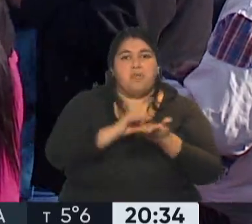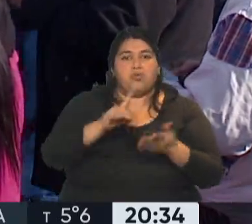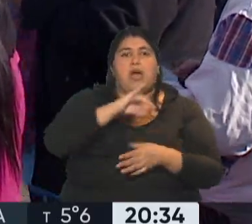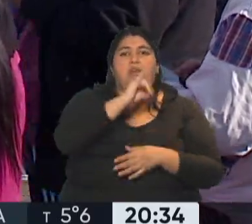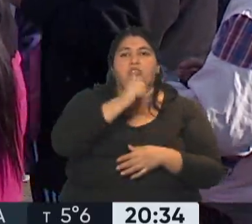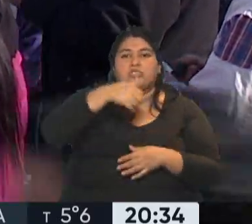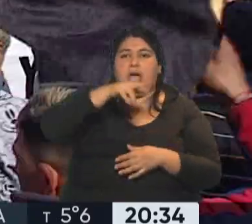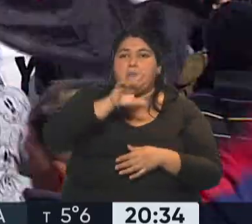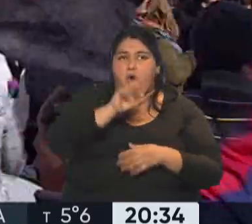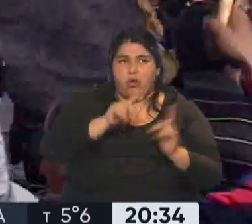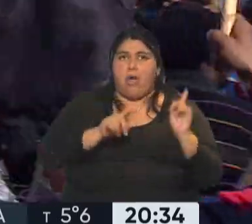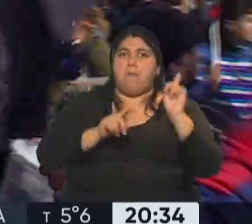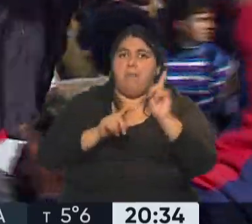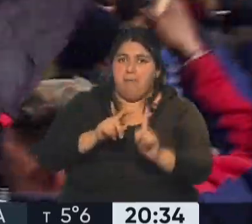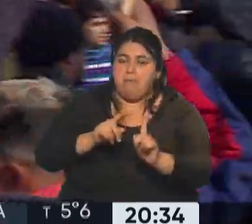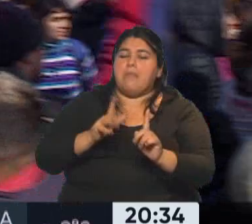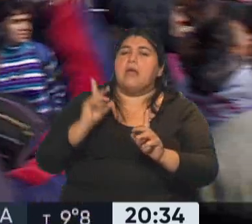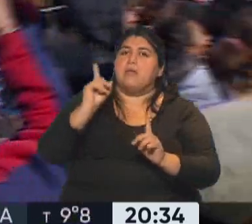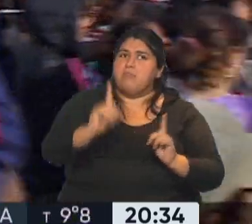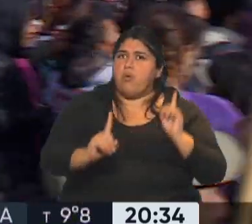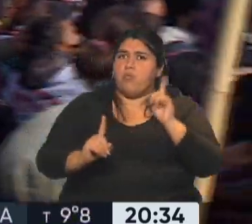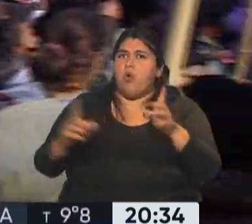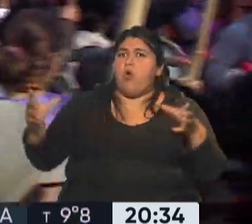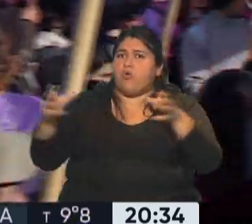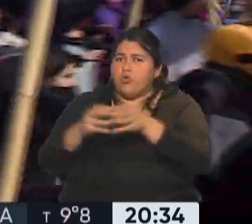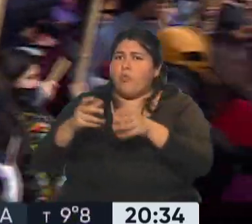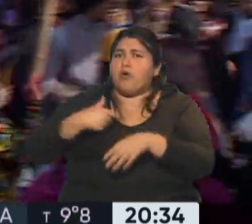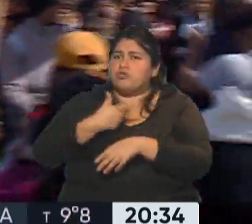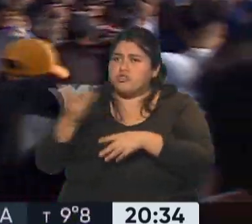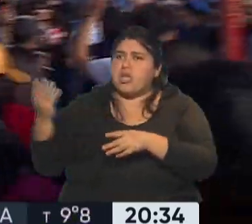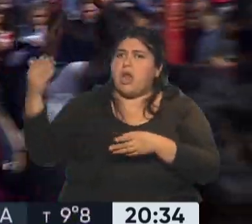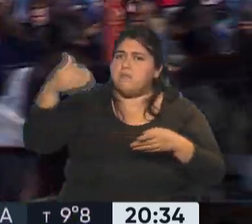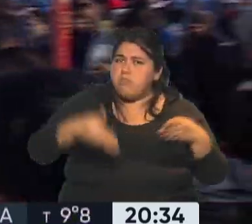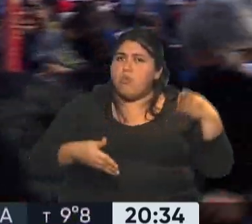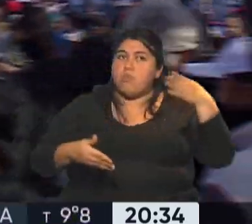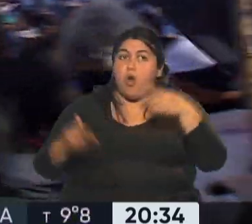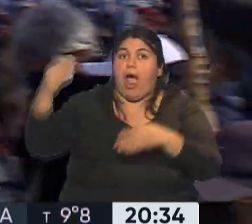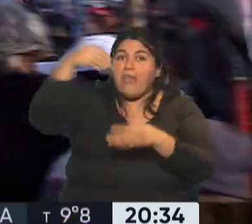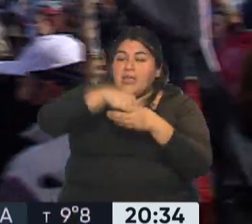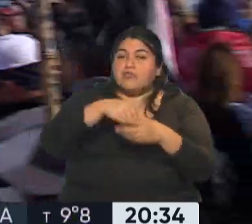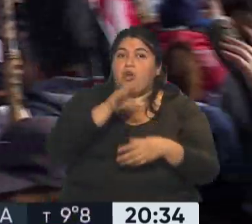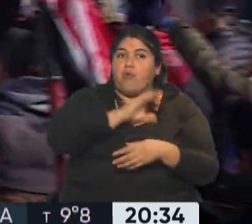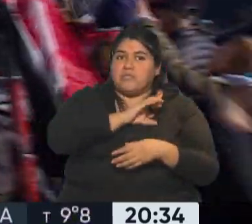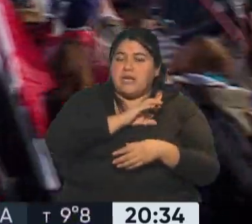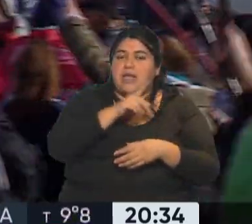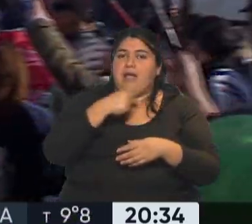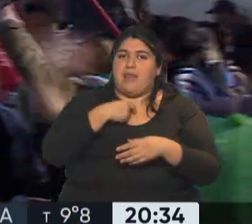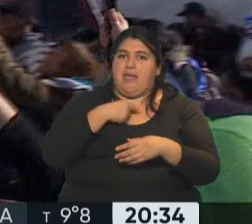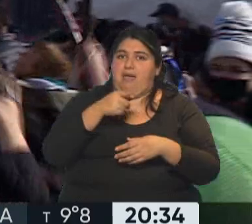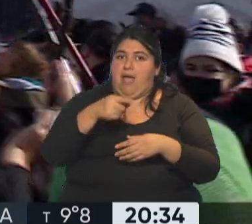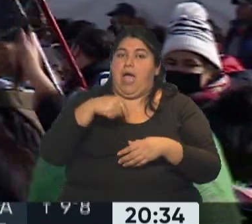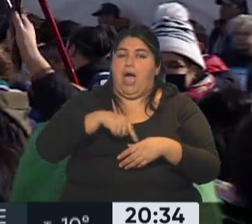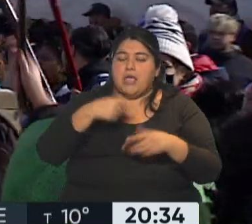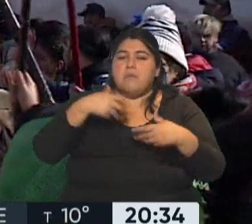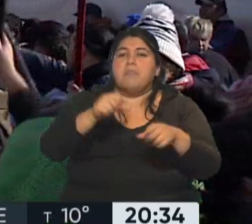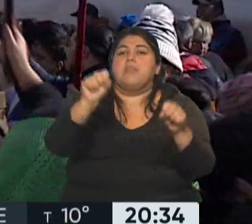también, bueno, y una serie de organizaciones que también hicieron su presencia dentro de la comisaría, y ahí fue donde nos